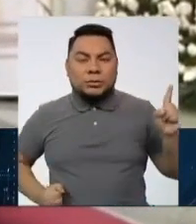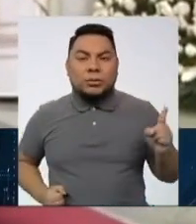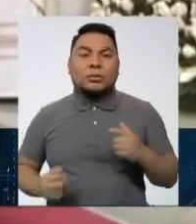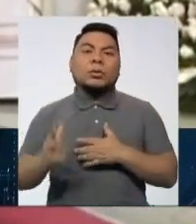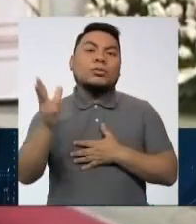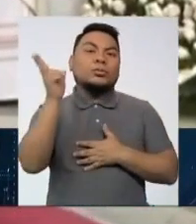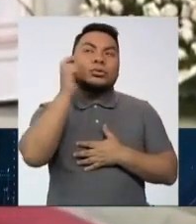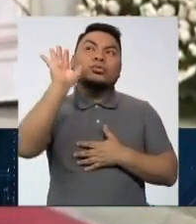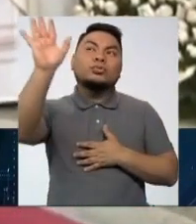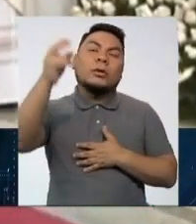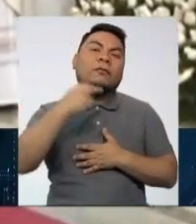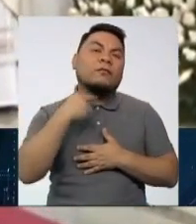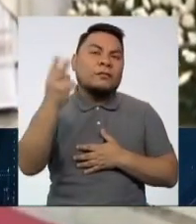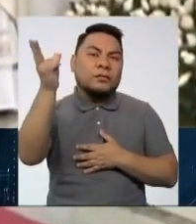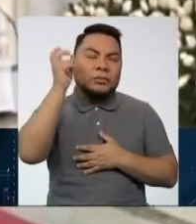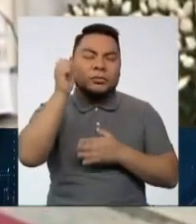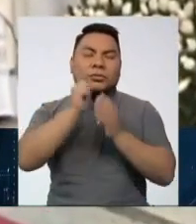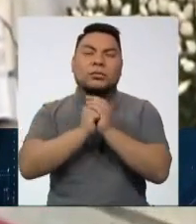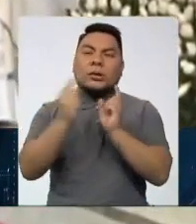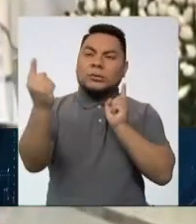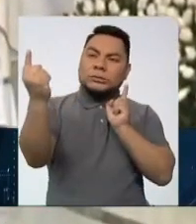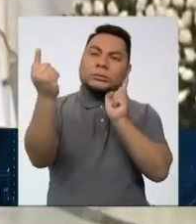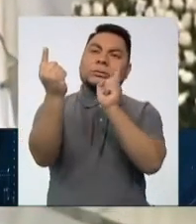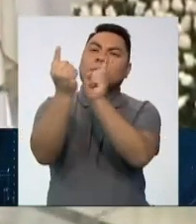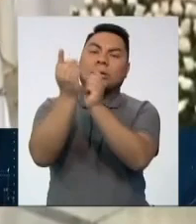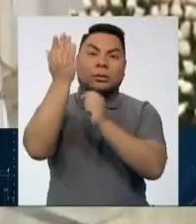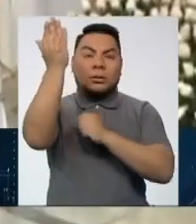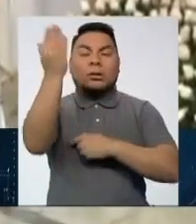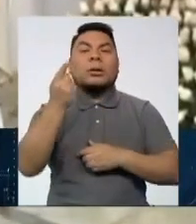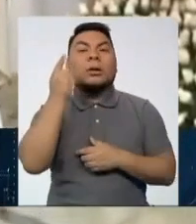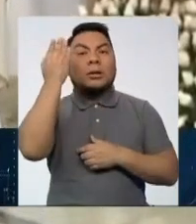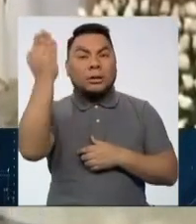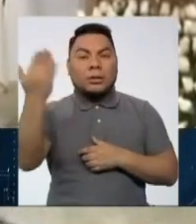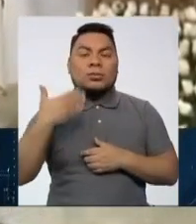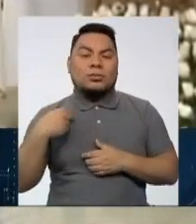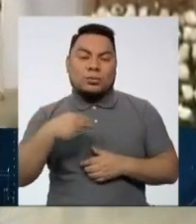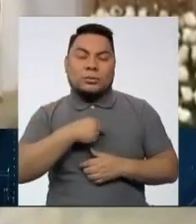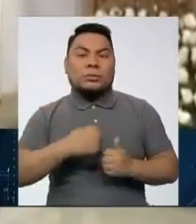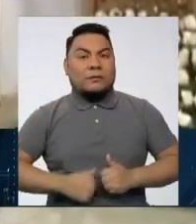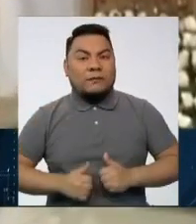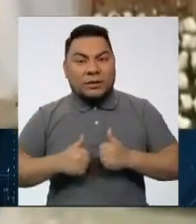voz, acercándonos a Él, que es nuestra vida.